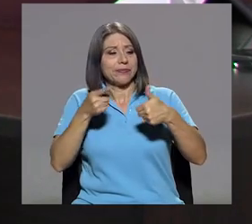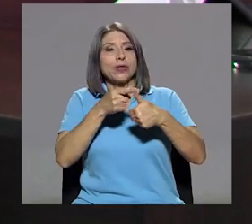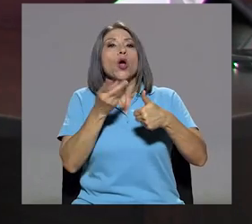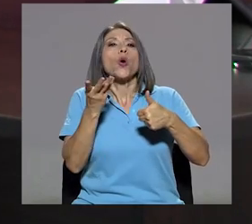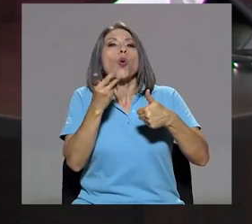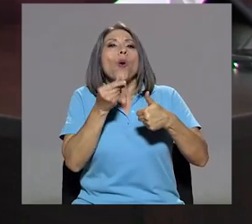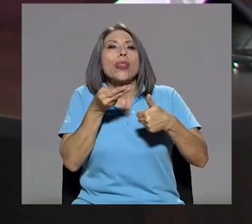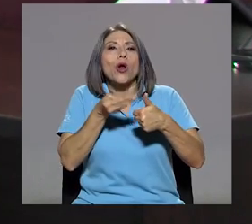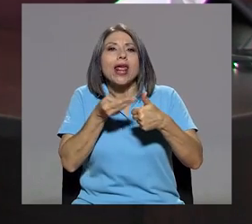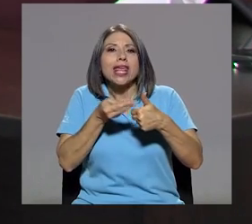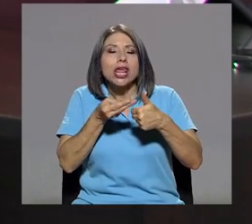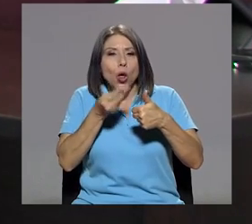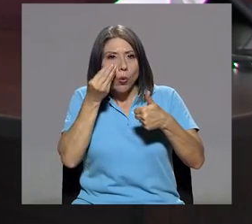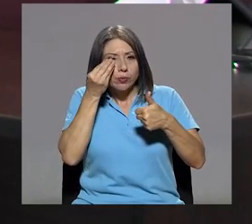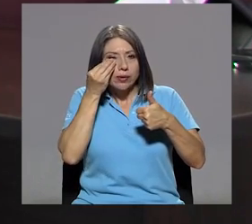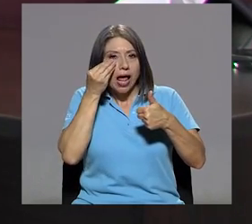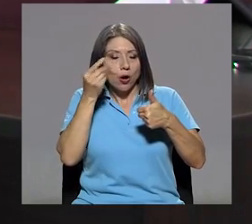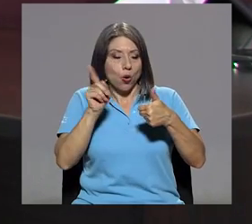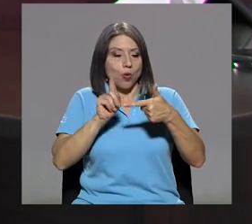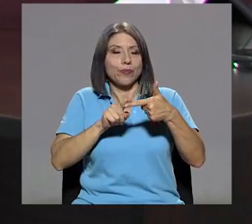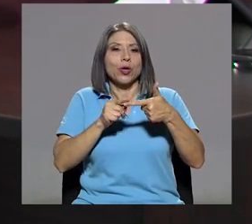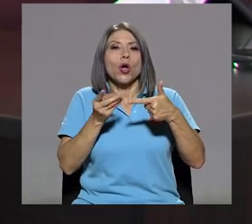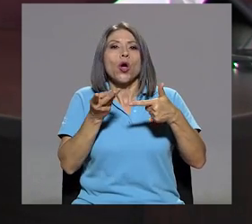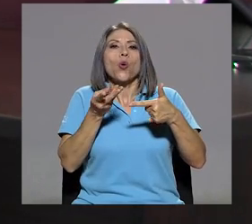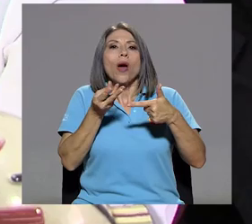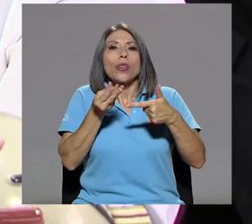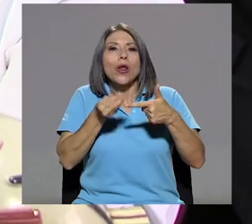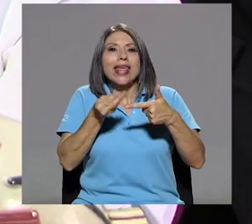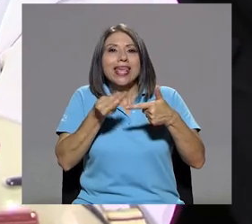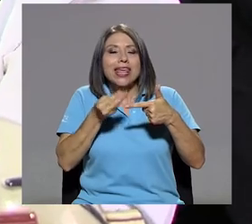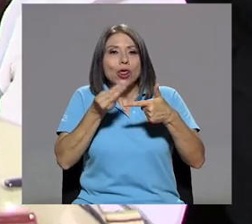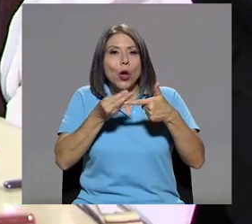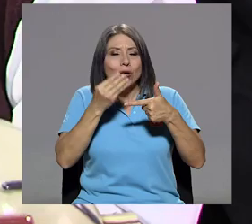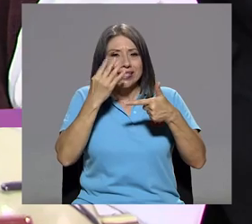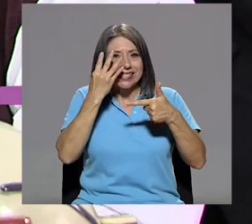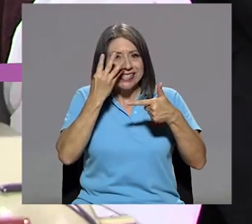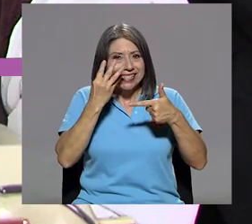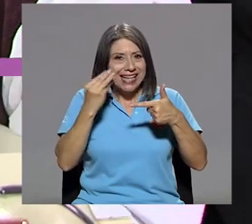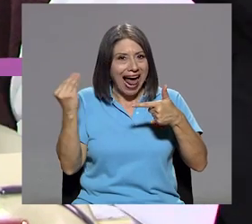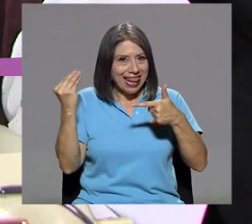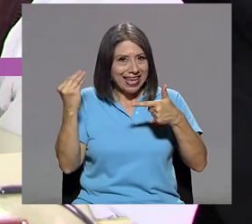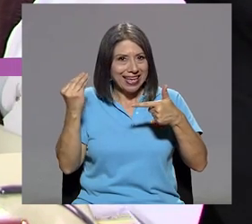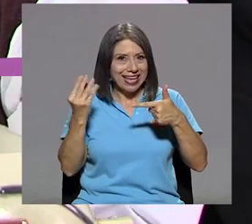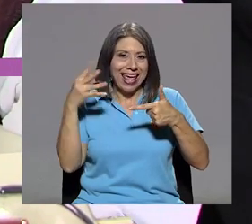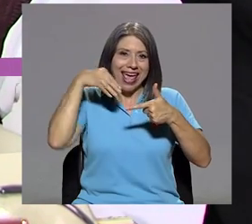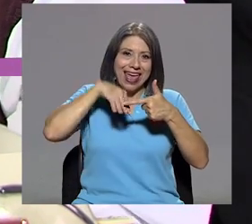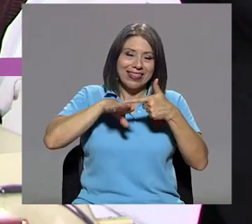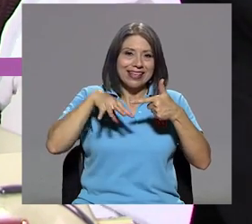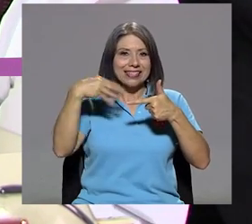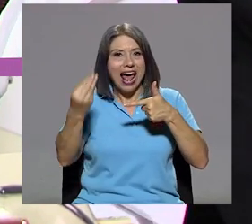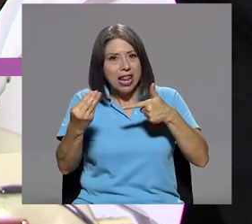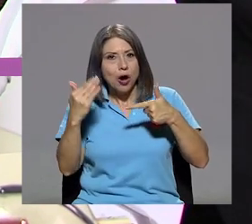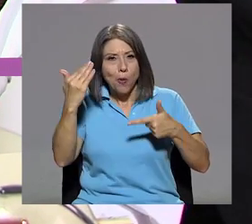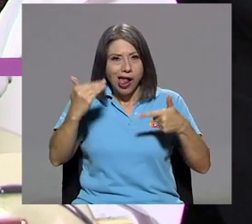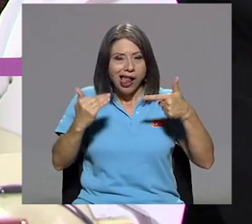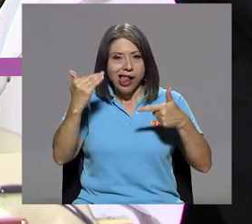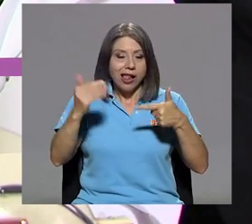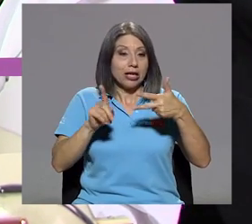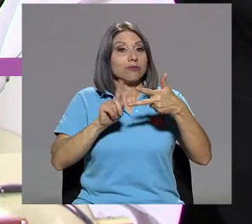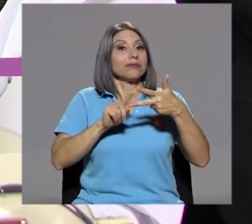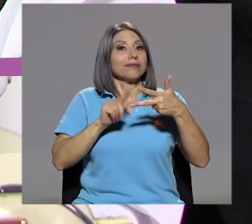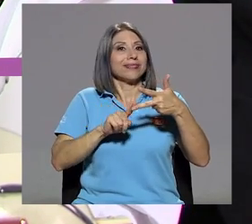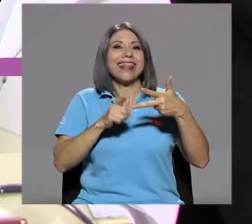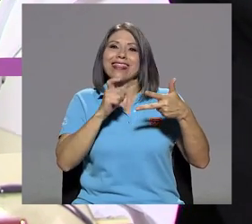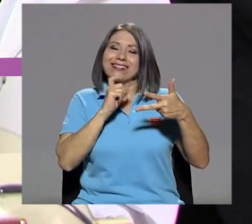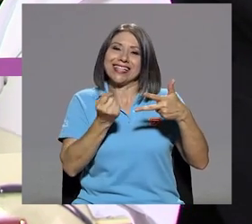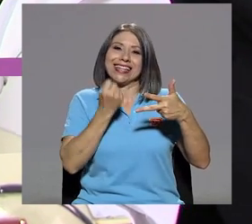realidad. ¿Cuánto líquido le entra al ojo? Obviamente. ¿Cuánto líquido sale por el otro lado para que eso se compense? Y un factor